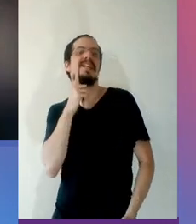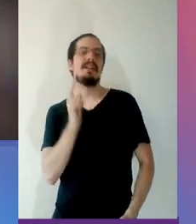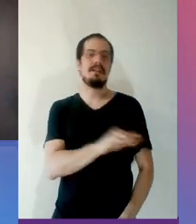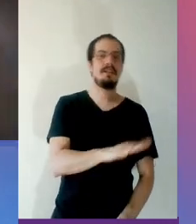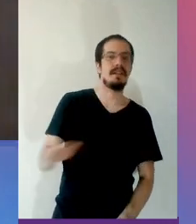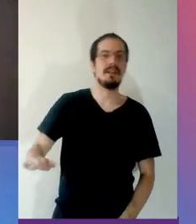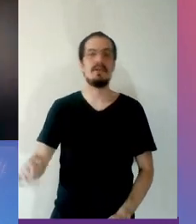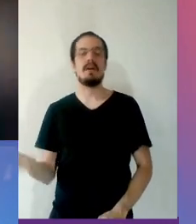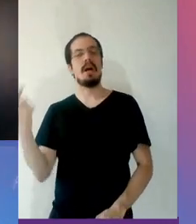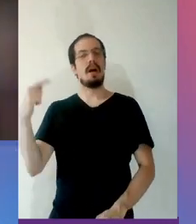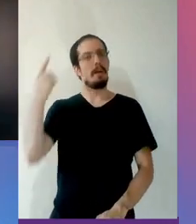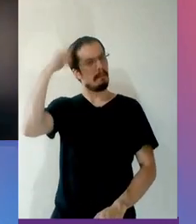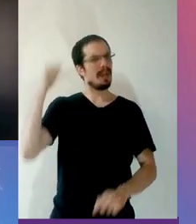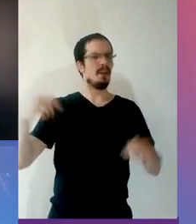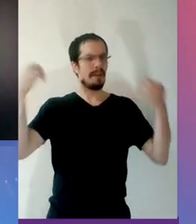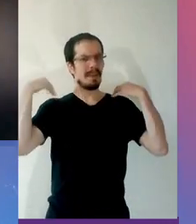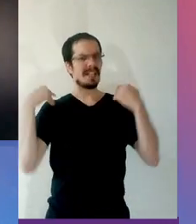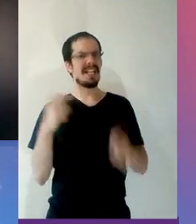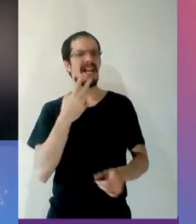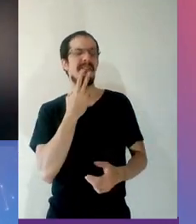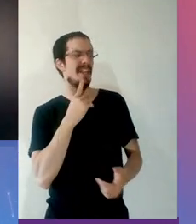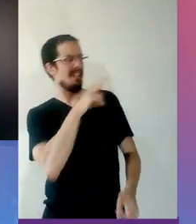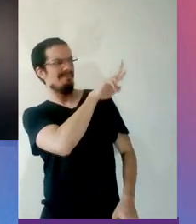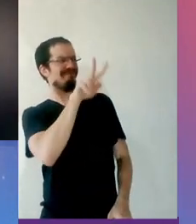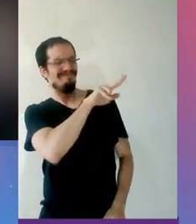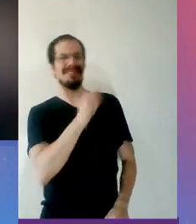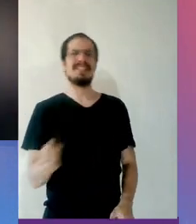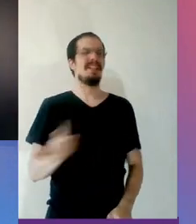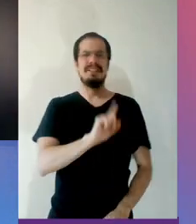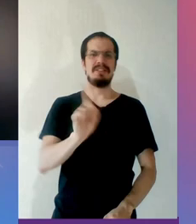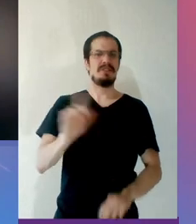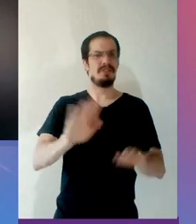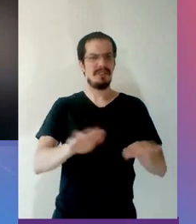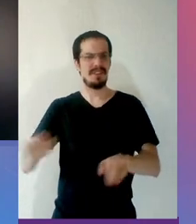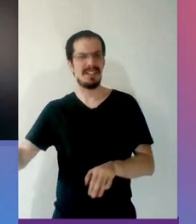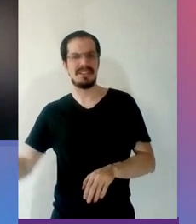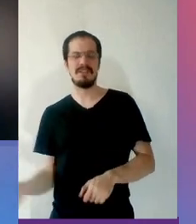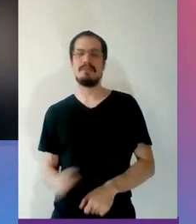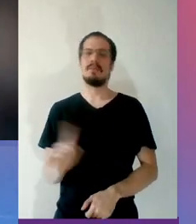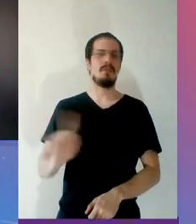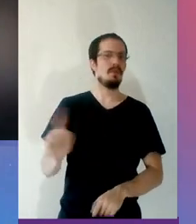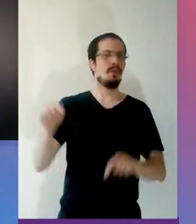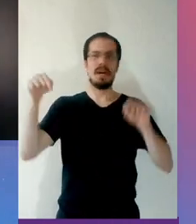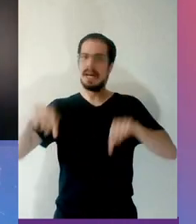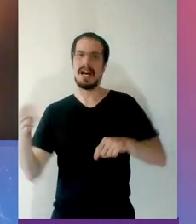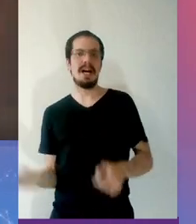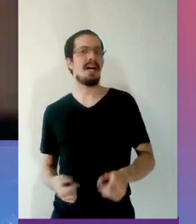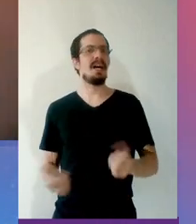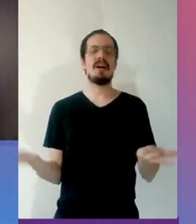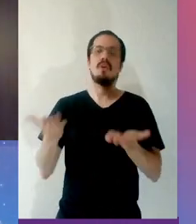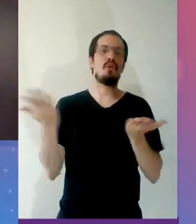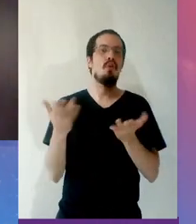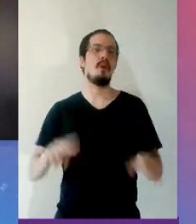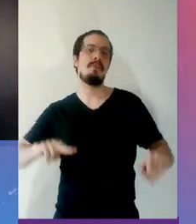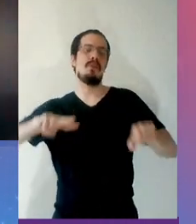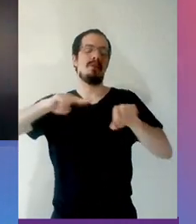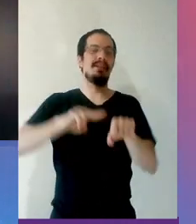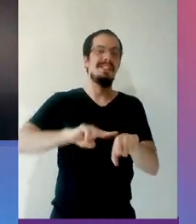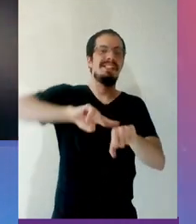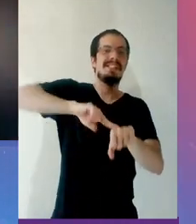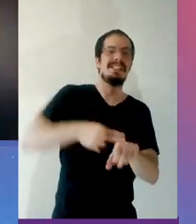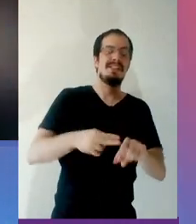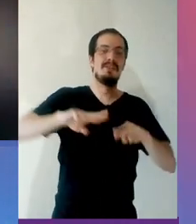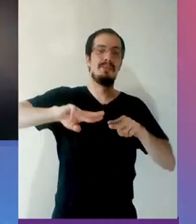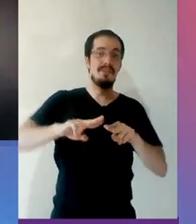también la frase, en el camino se arregla la carga. Es que aquí no se arregla. Si ya quedó mal organizado, va a seguir